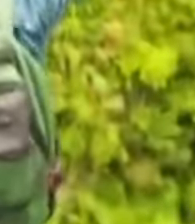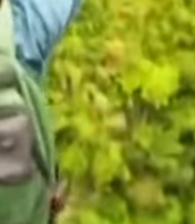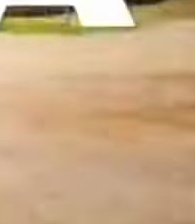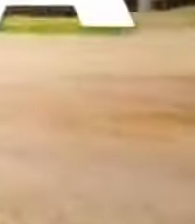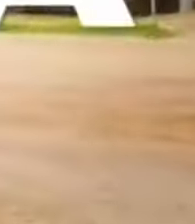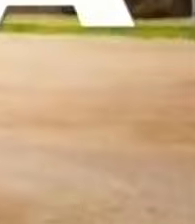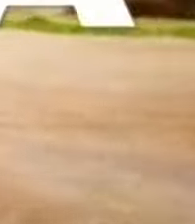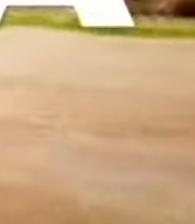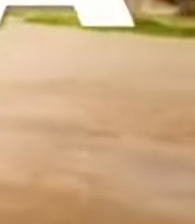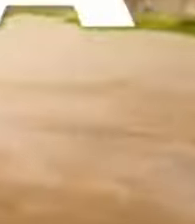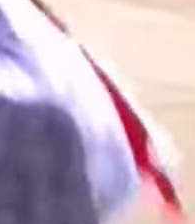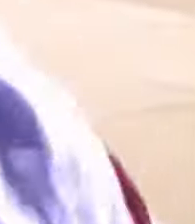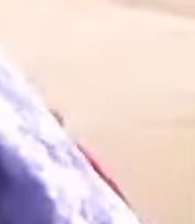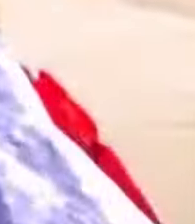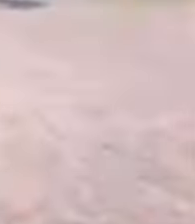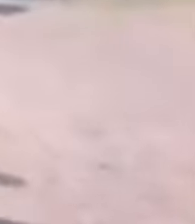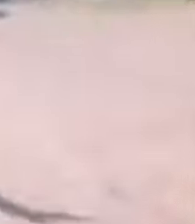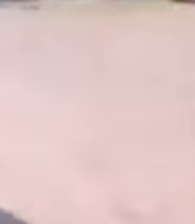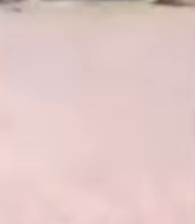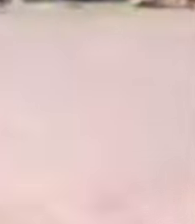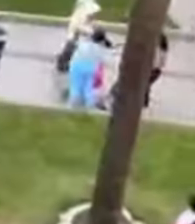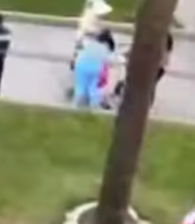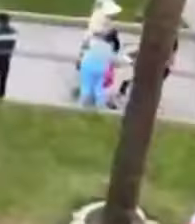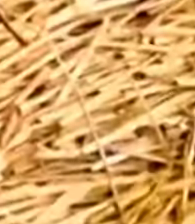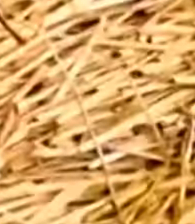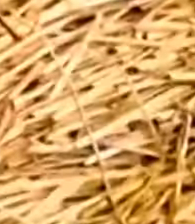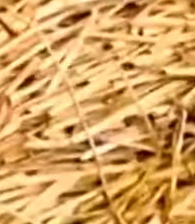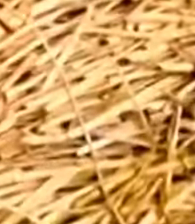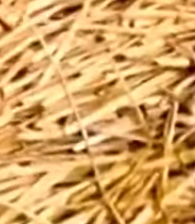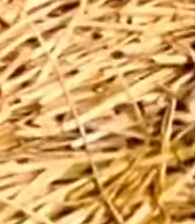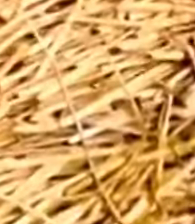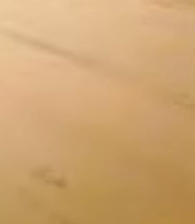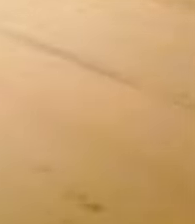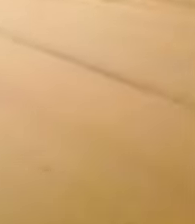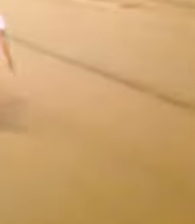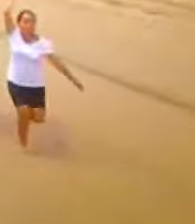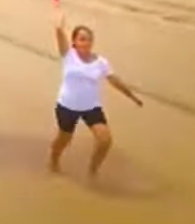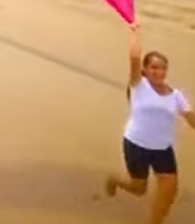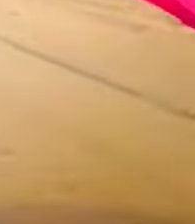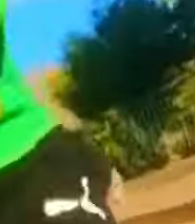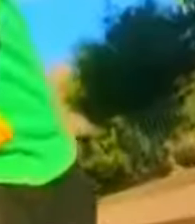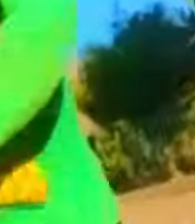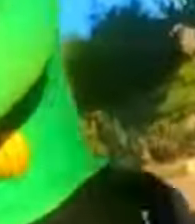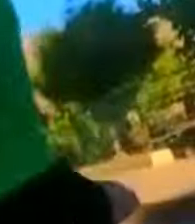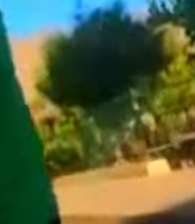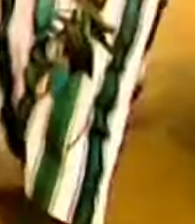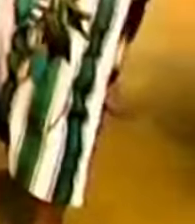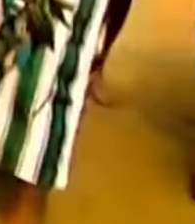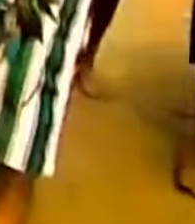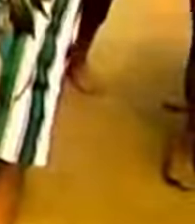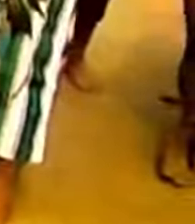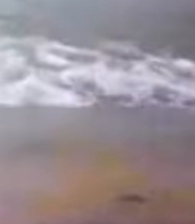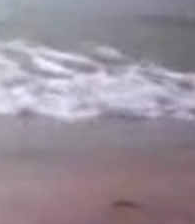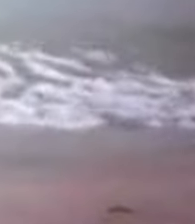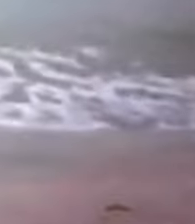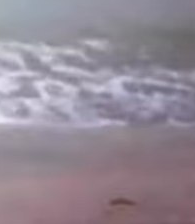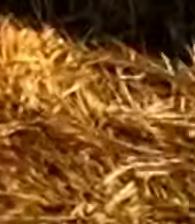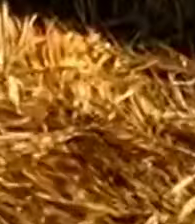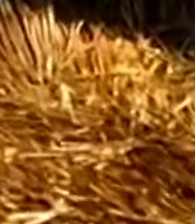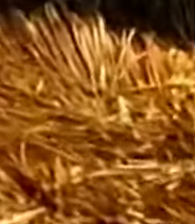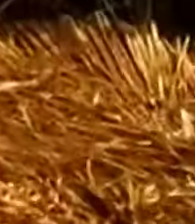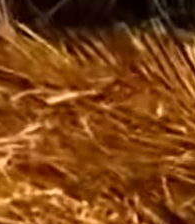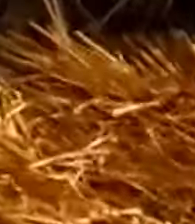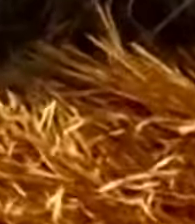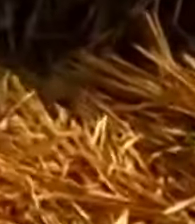educación y cultura, contribuyendo a su vez a la integración de todos los peruanos y peruanas. Acorde con